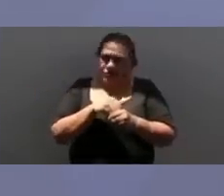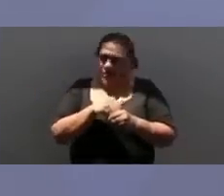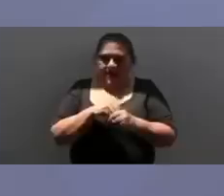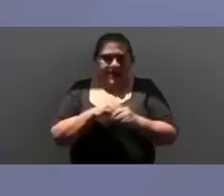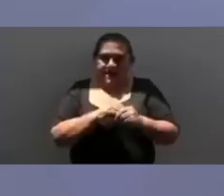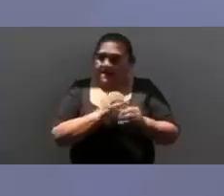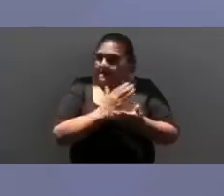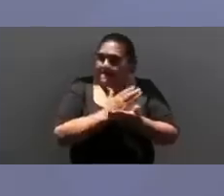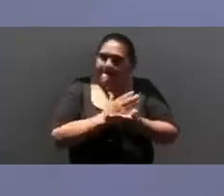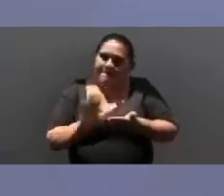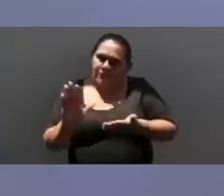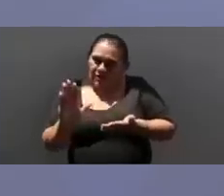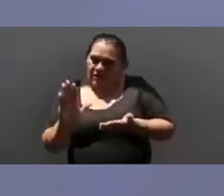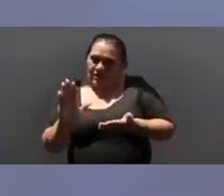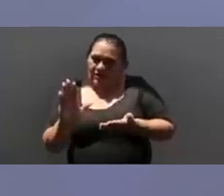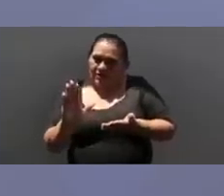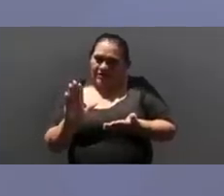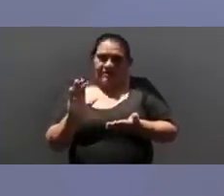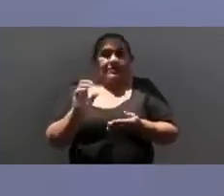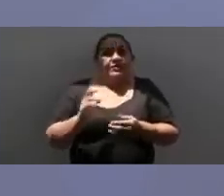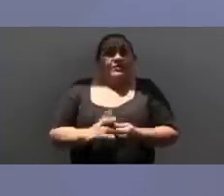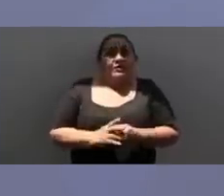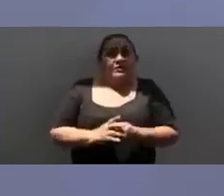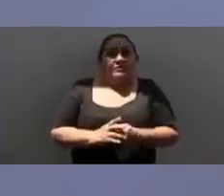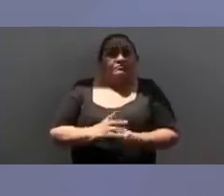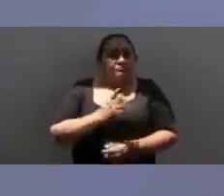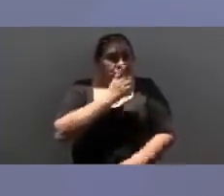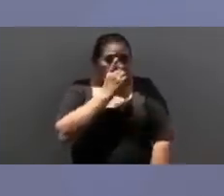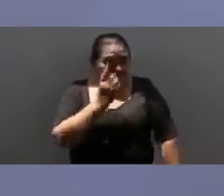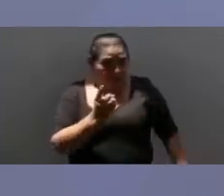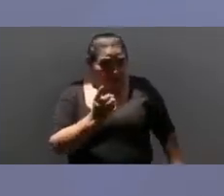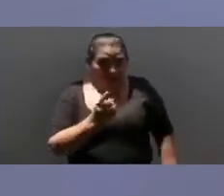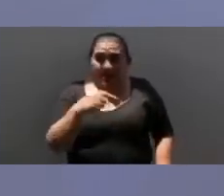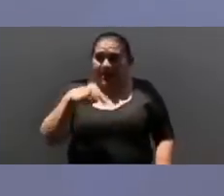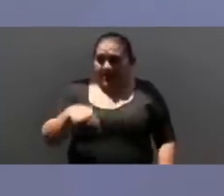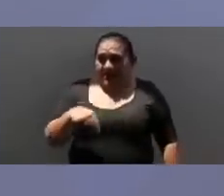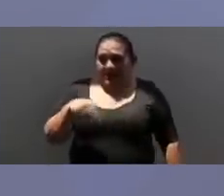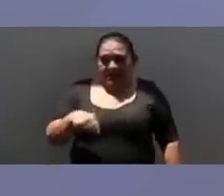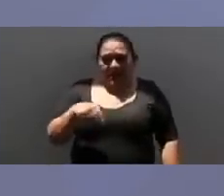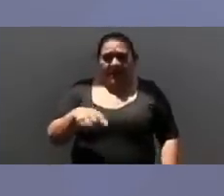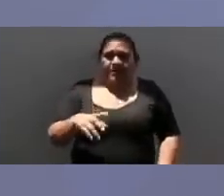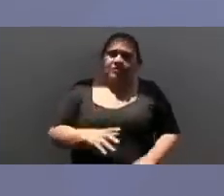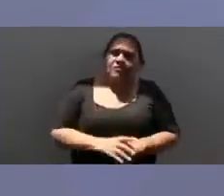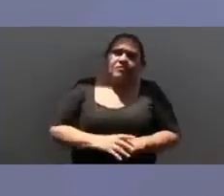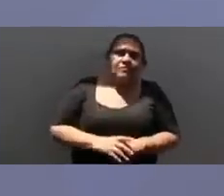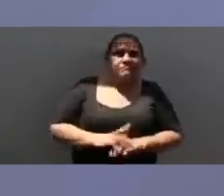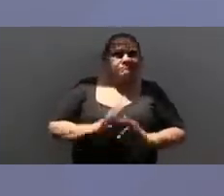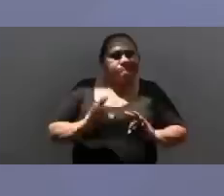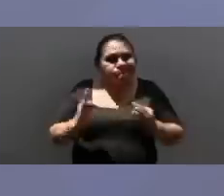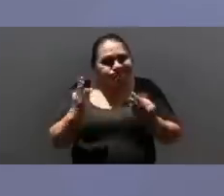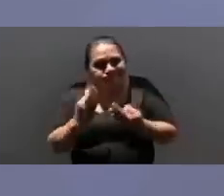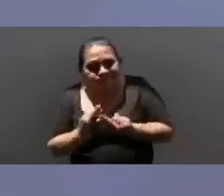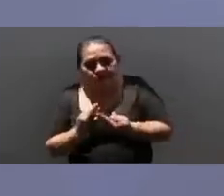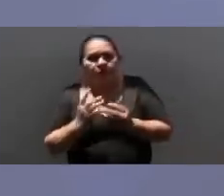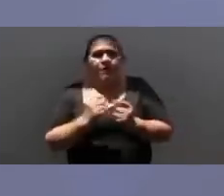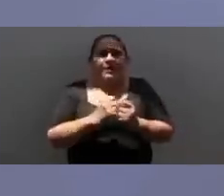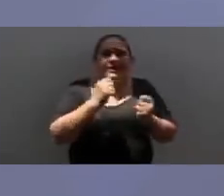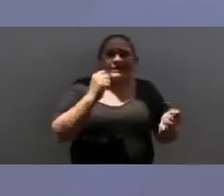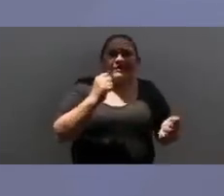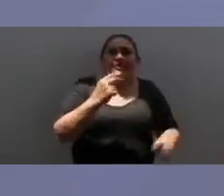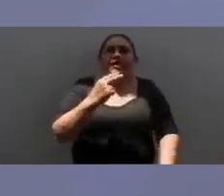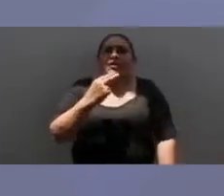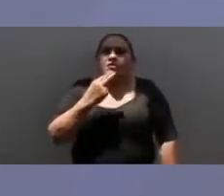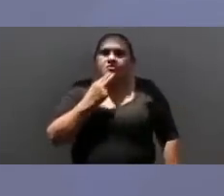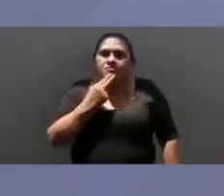afuera. Y eso lo digo porque aquí en Canacín hay un método, un sistema de transporte también que es muy usado y